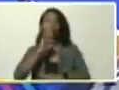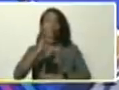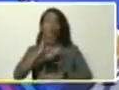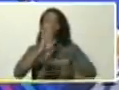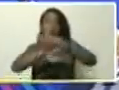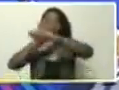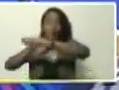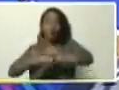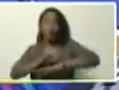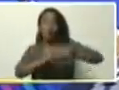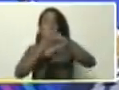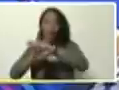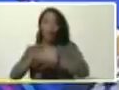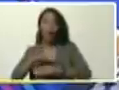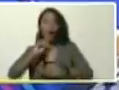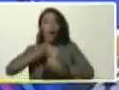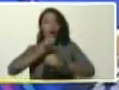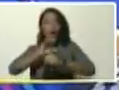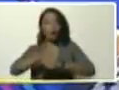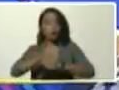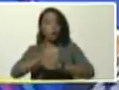al pueblo. Héctor,